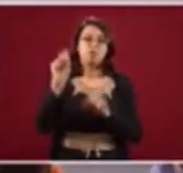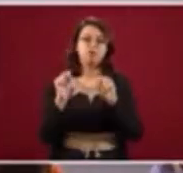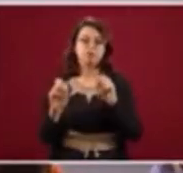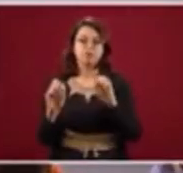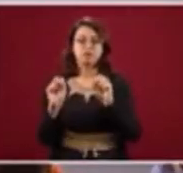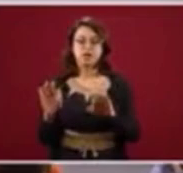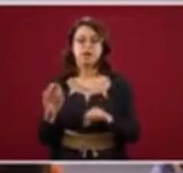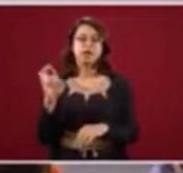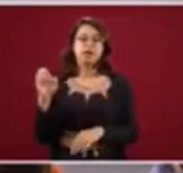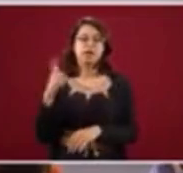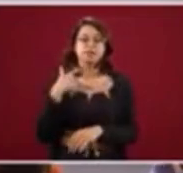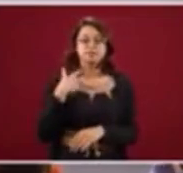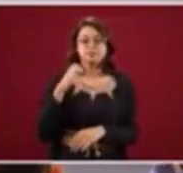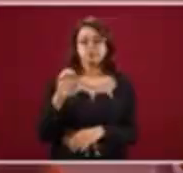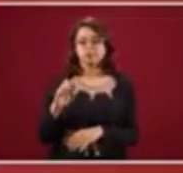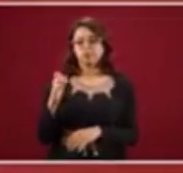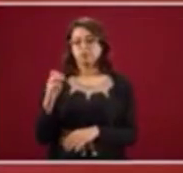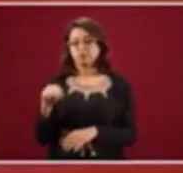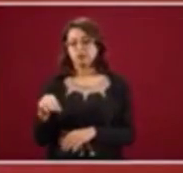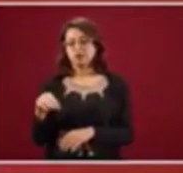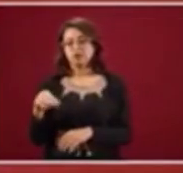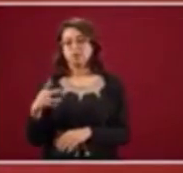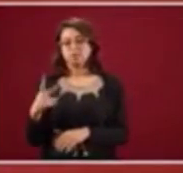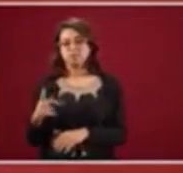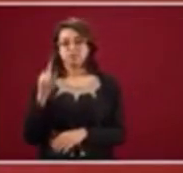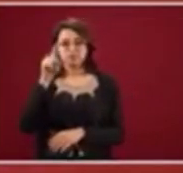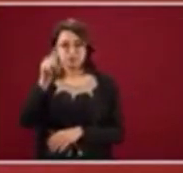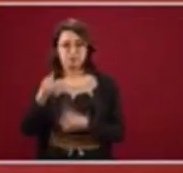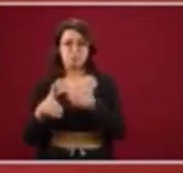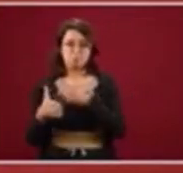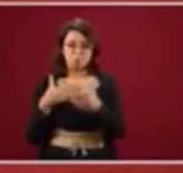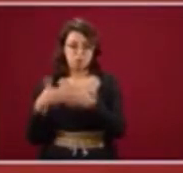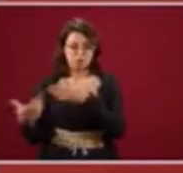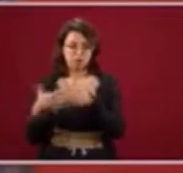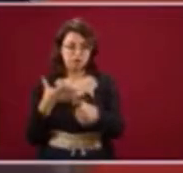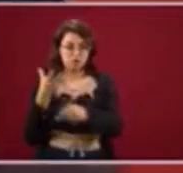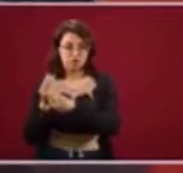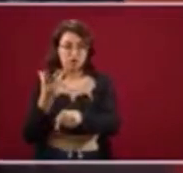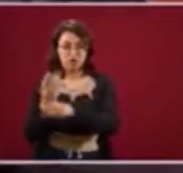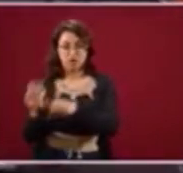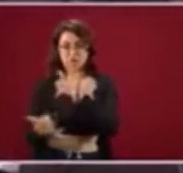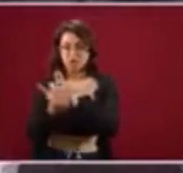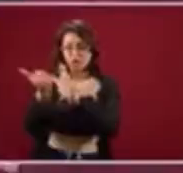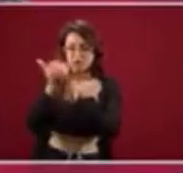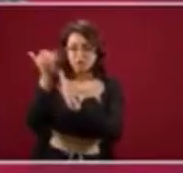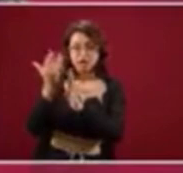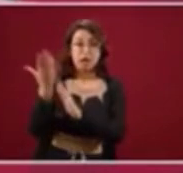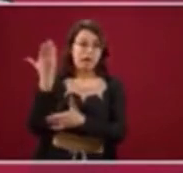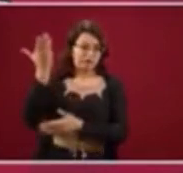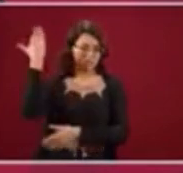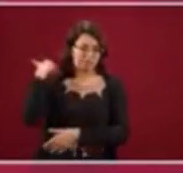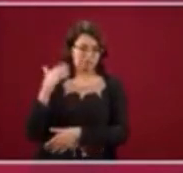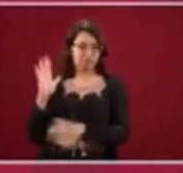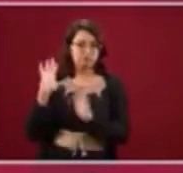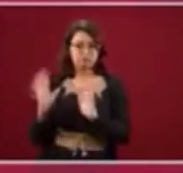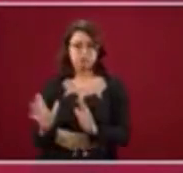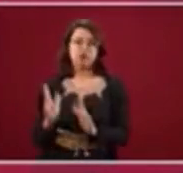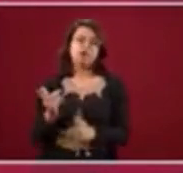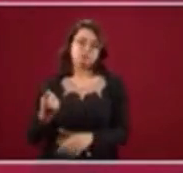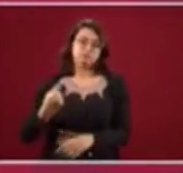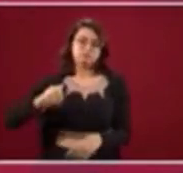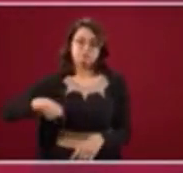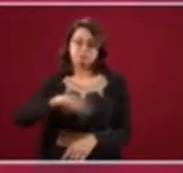Vamos a decir, ya habían modernizado ahí. Y ahí vamos